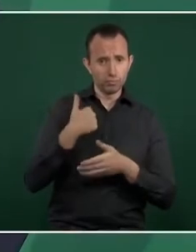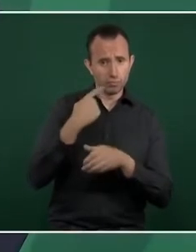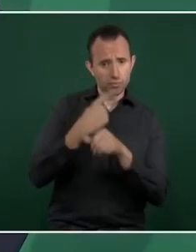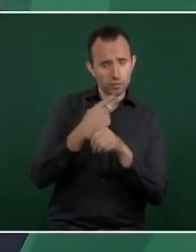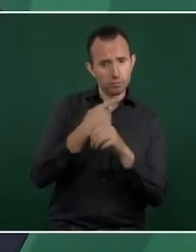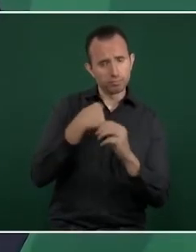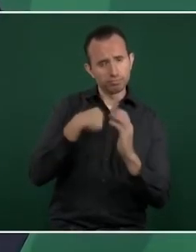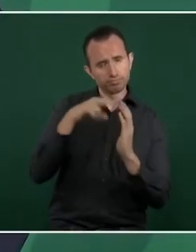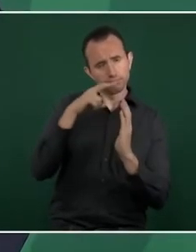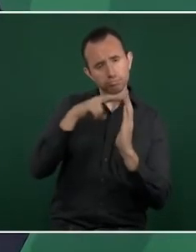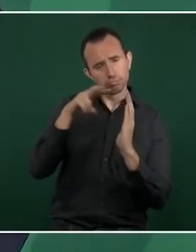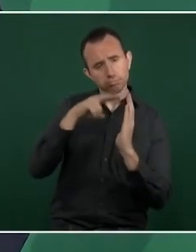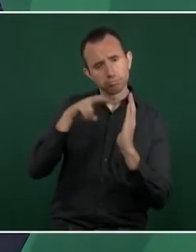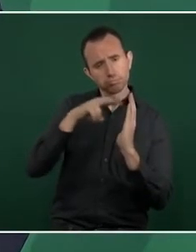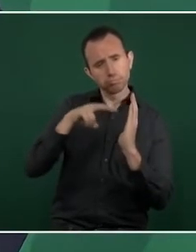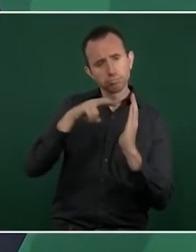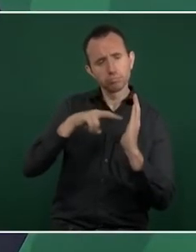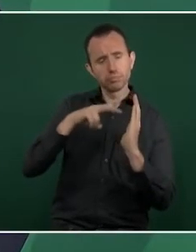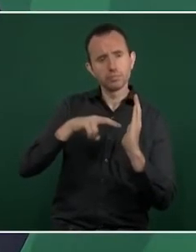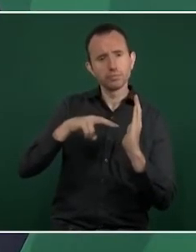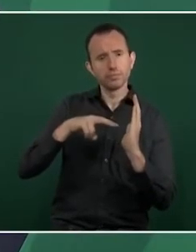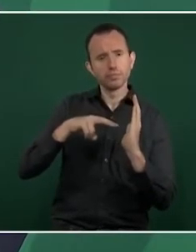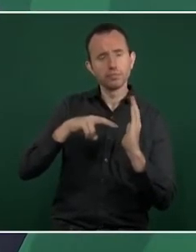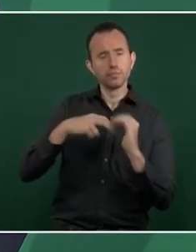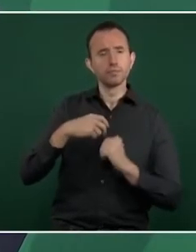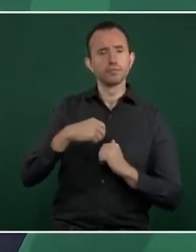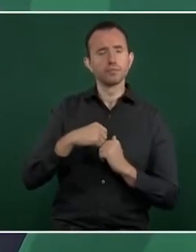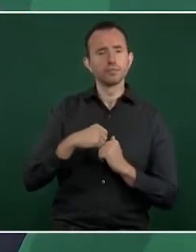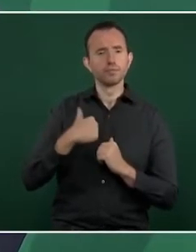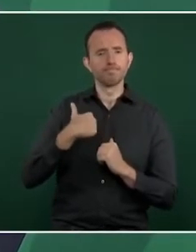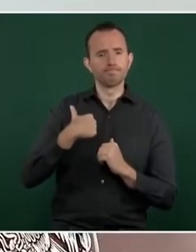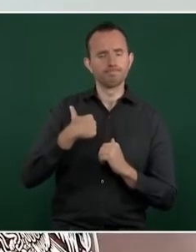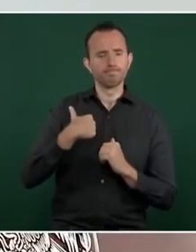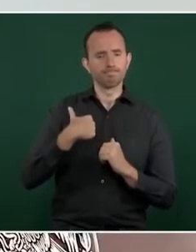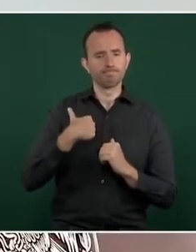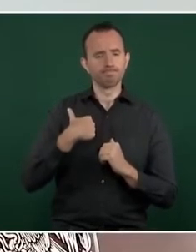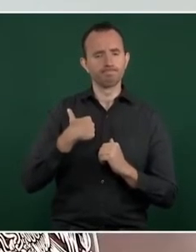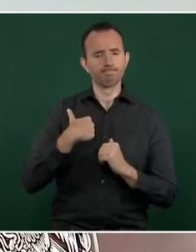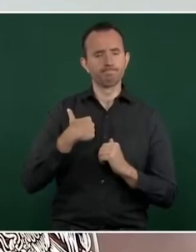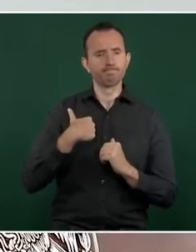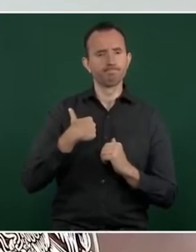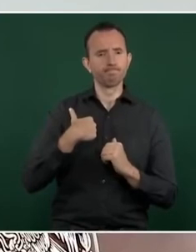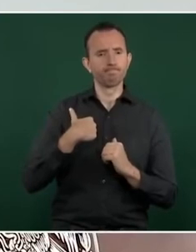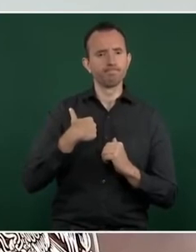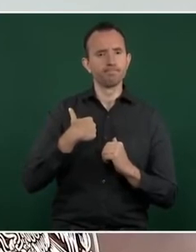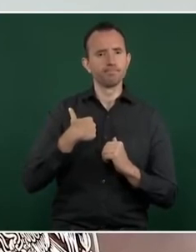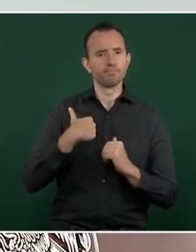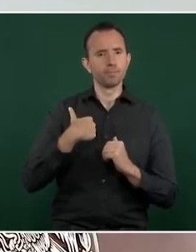y dije, adelante.